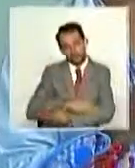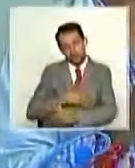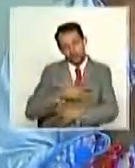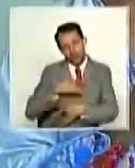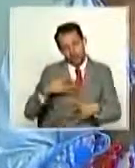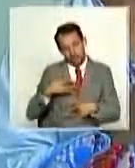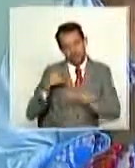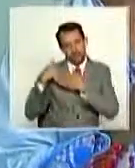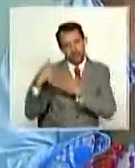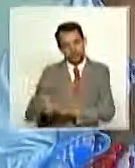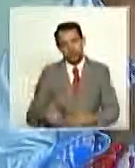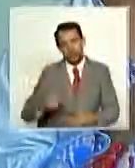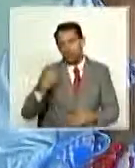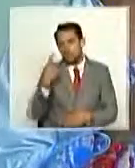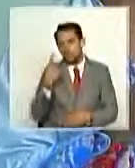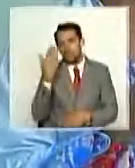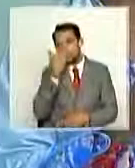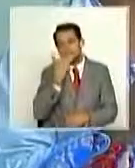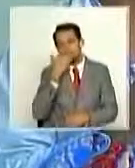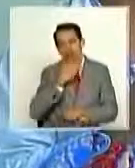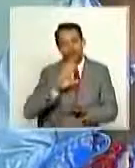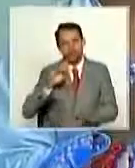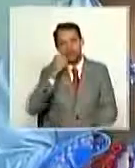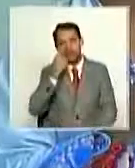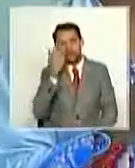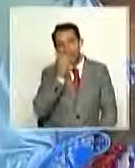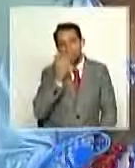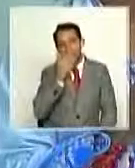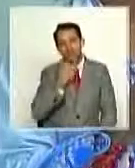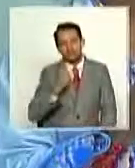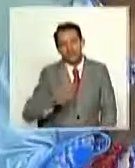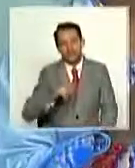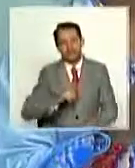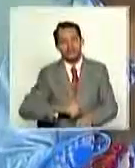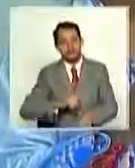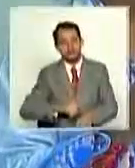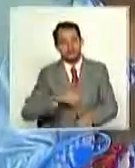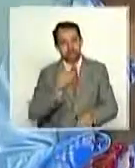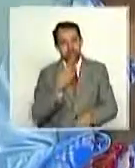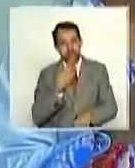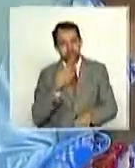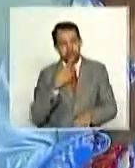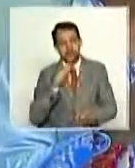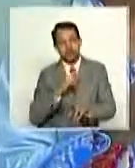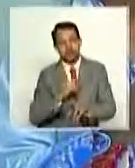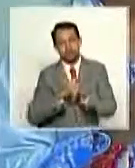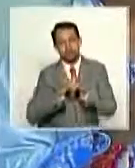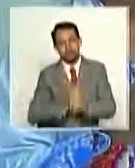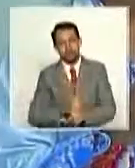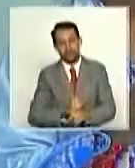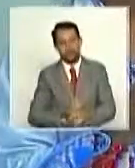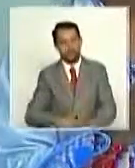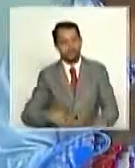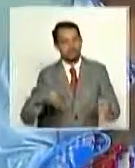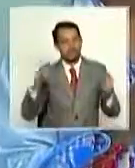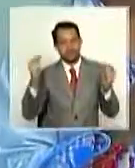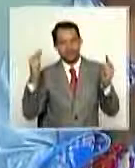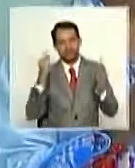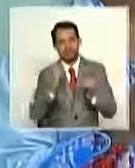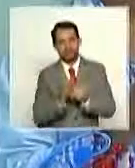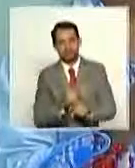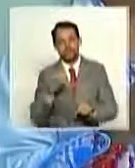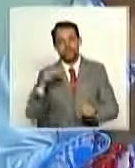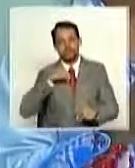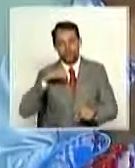con un solo examen que se hace en muy poquitico tiempo, que se entregan los resultados de manera inmediata,